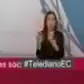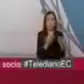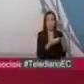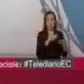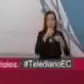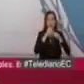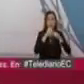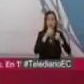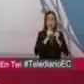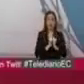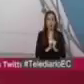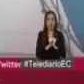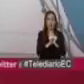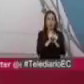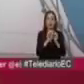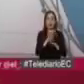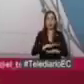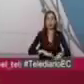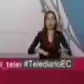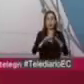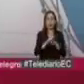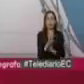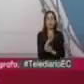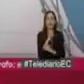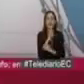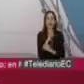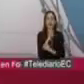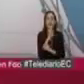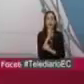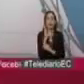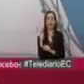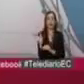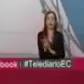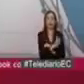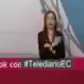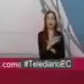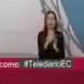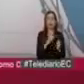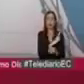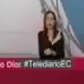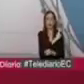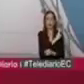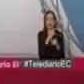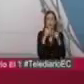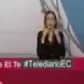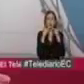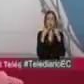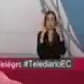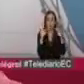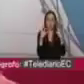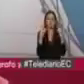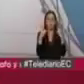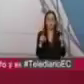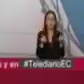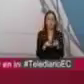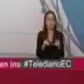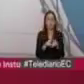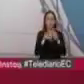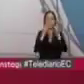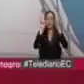nos acompaña esta mañana para hablar sobre este tema de la asignación económica a las universidades públicas del ecuador y también sobre otros temas